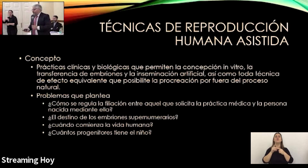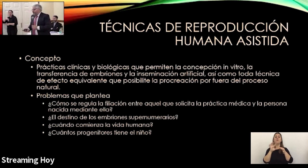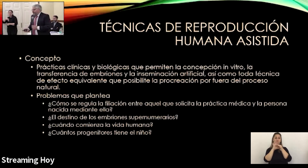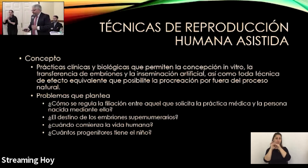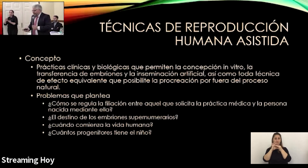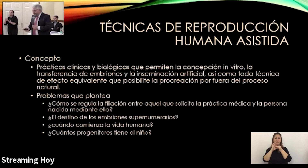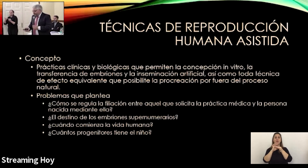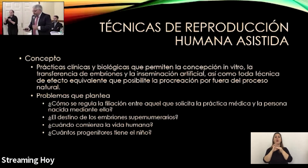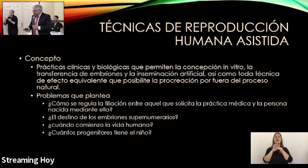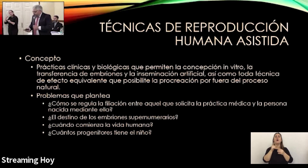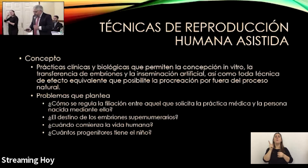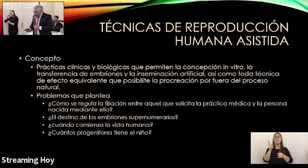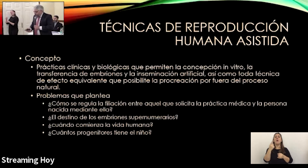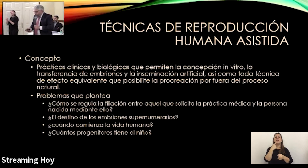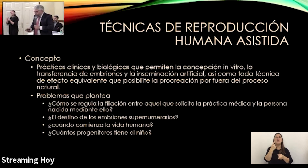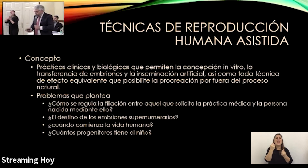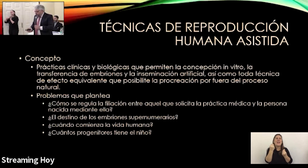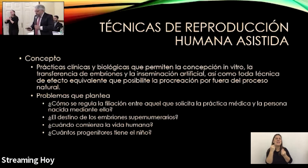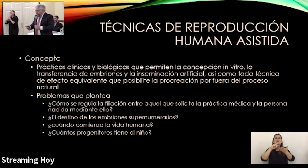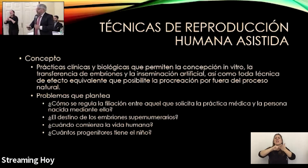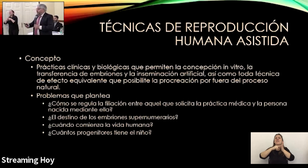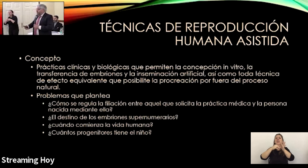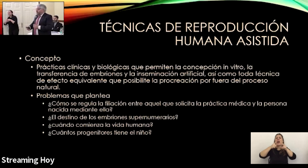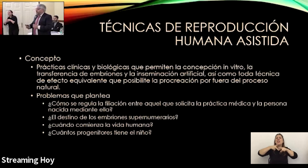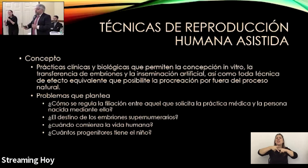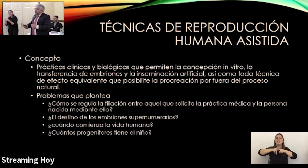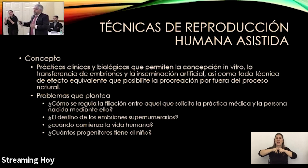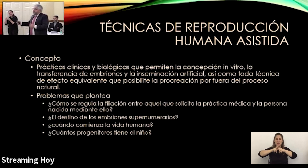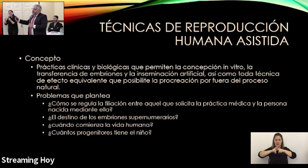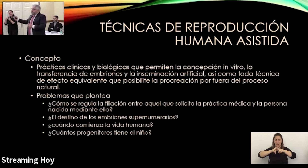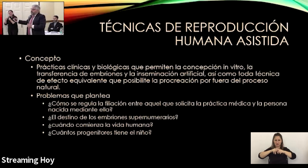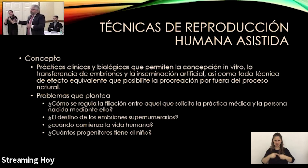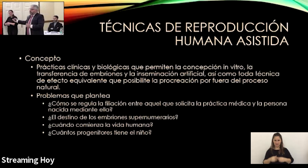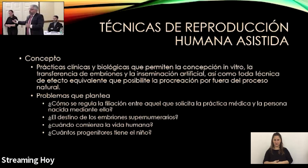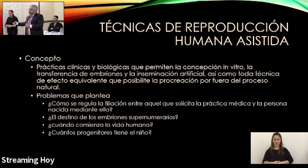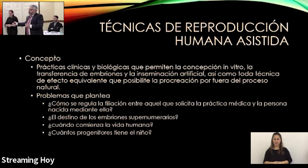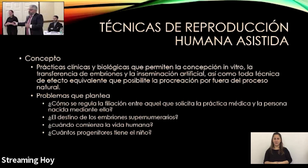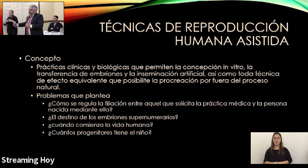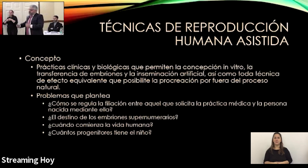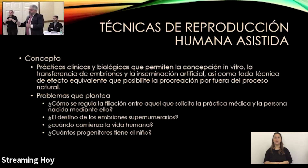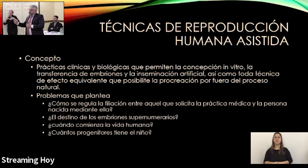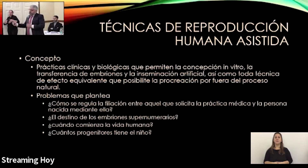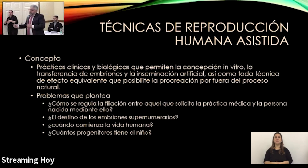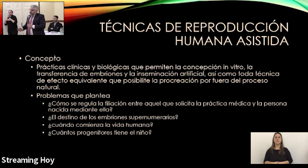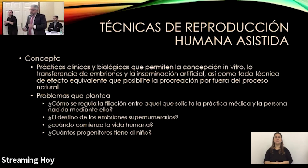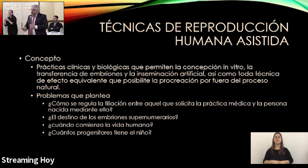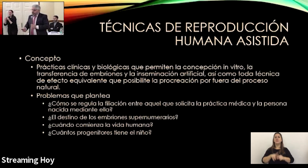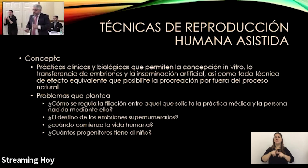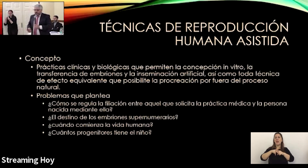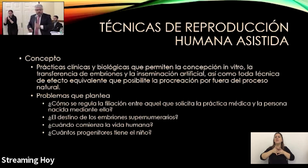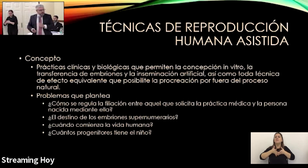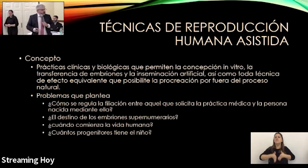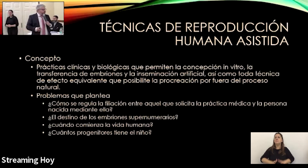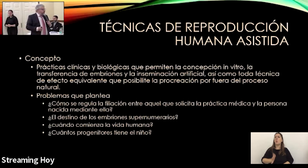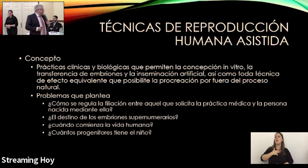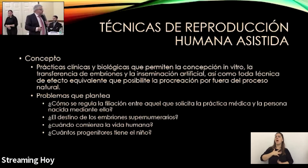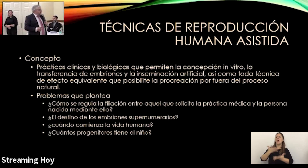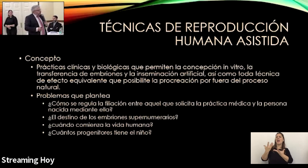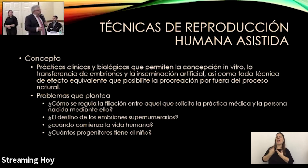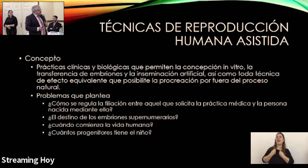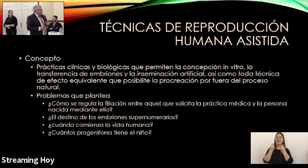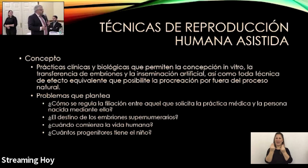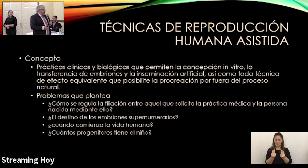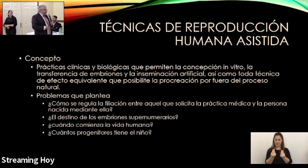de discernir qué son las técnicas. ¿Sí? ¿Qué son las técnicas de reproducción humana asistida? Como les dije, no me voy a meter